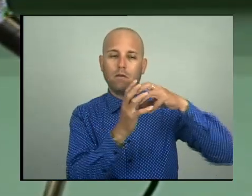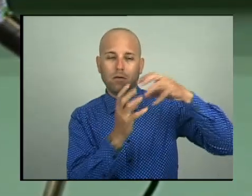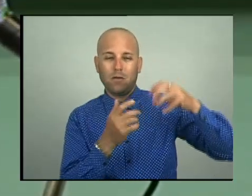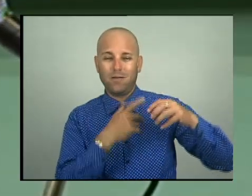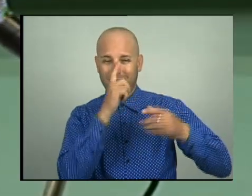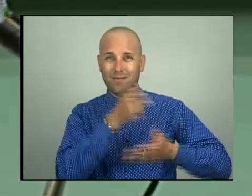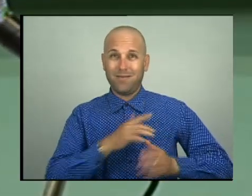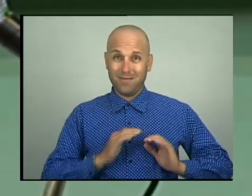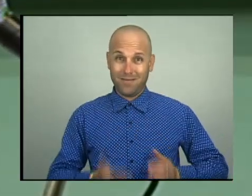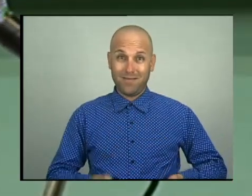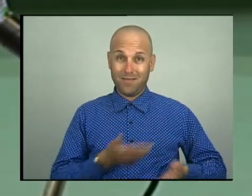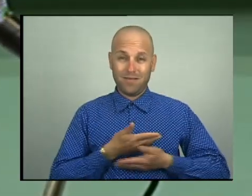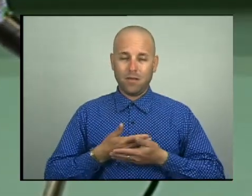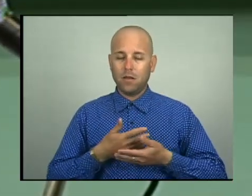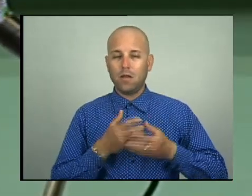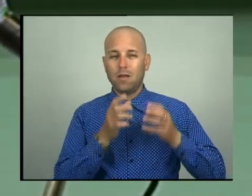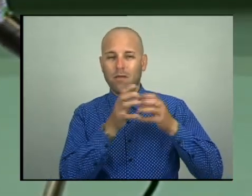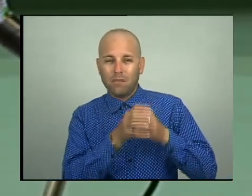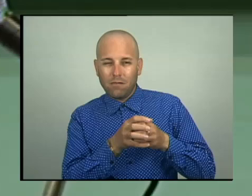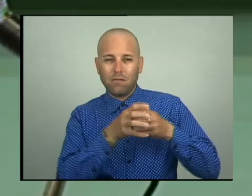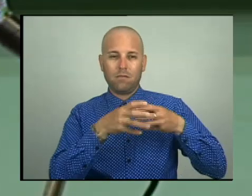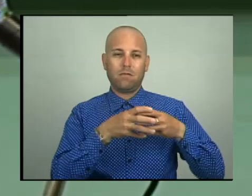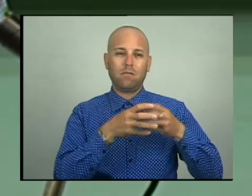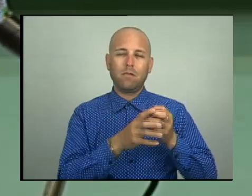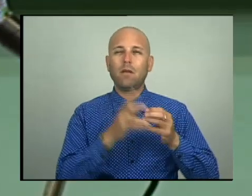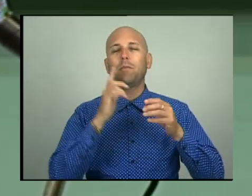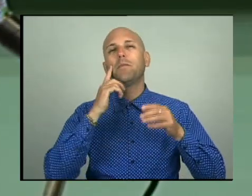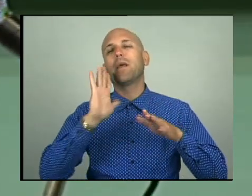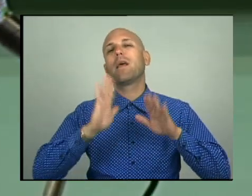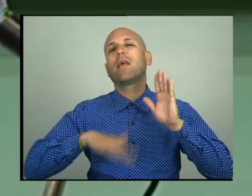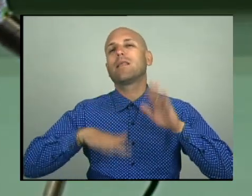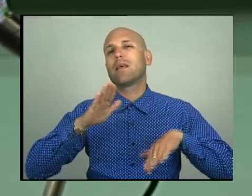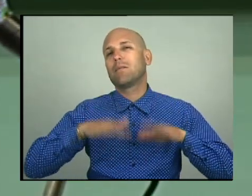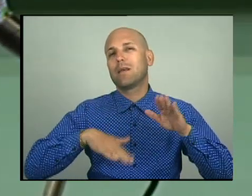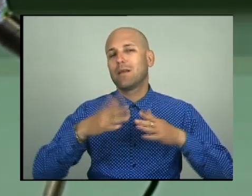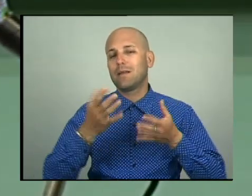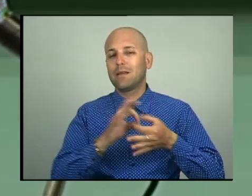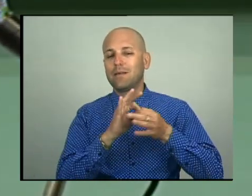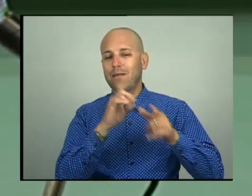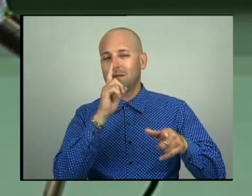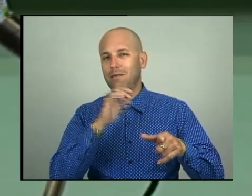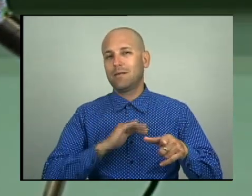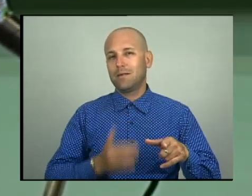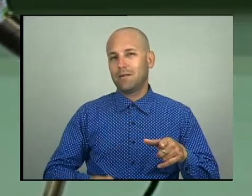Porque el consejo cardiogenético está en relación a la severidad del Fallot. Si la pulmonar es